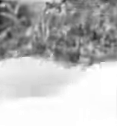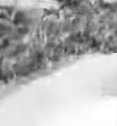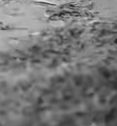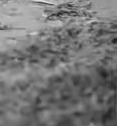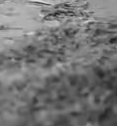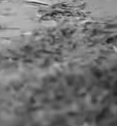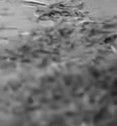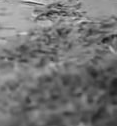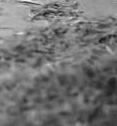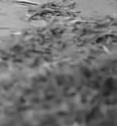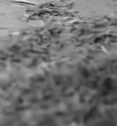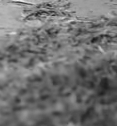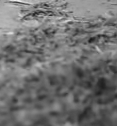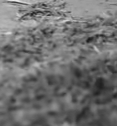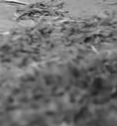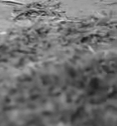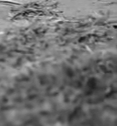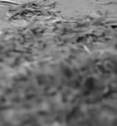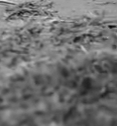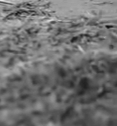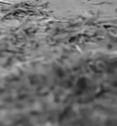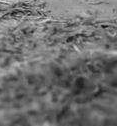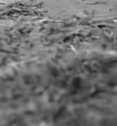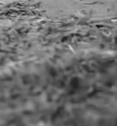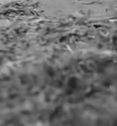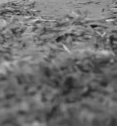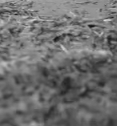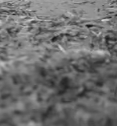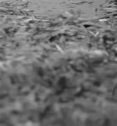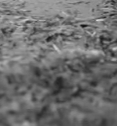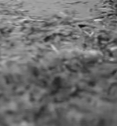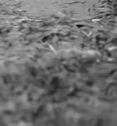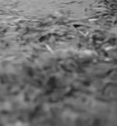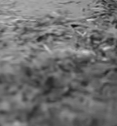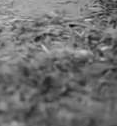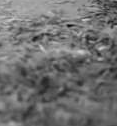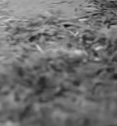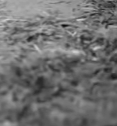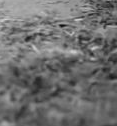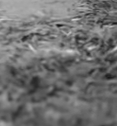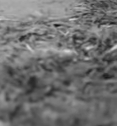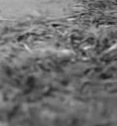zonas. Había baches, había bordos, estaba deteriorado.